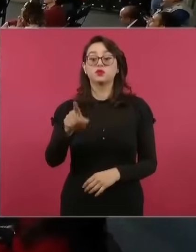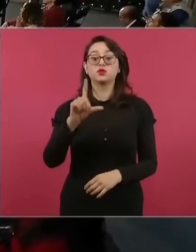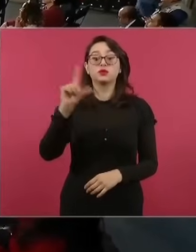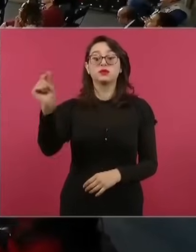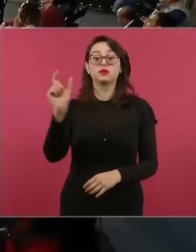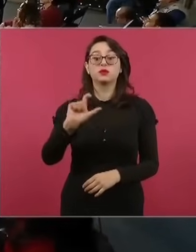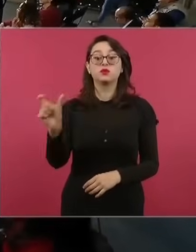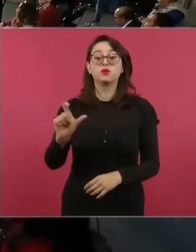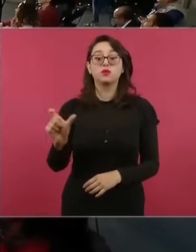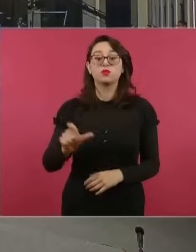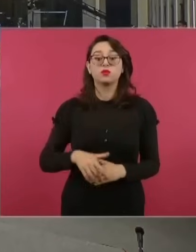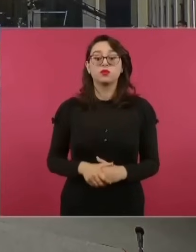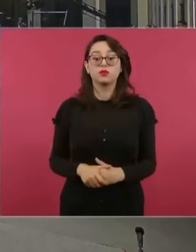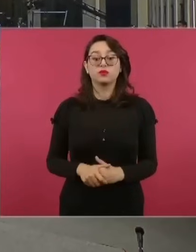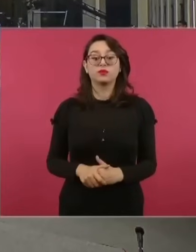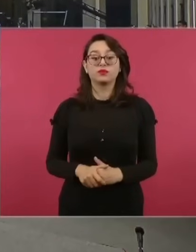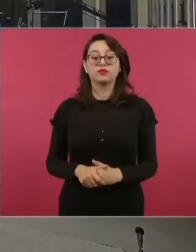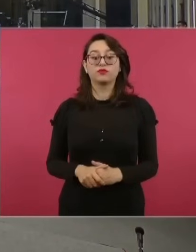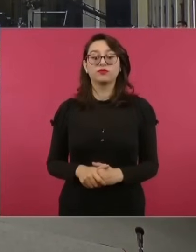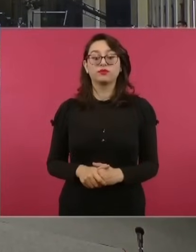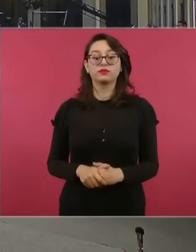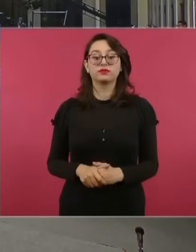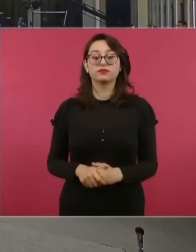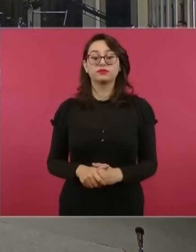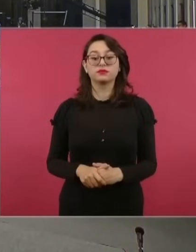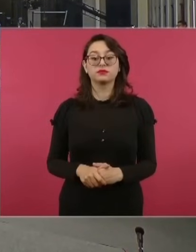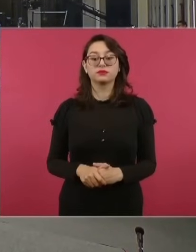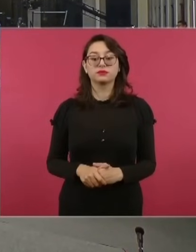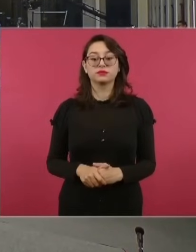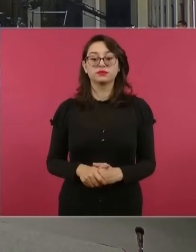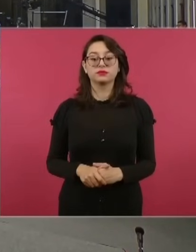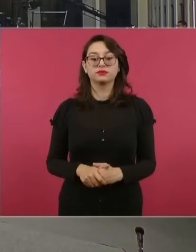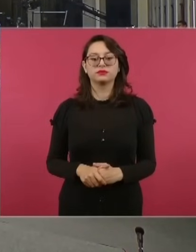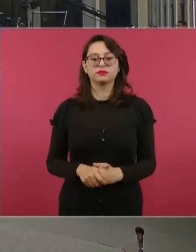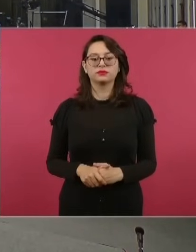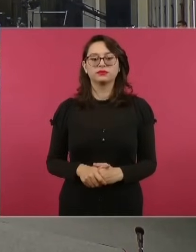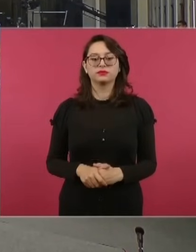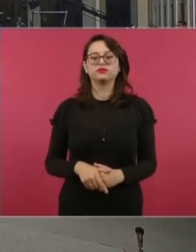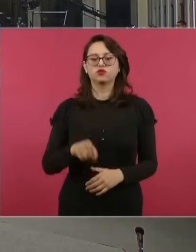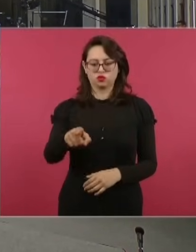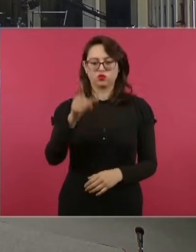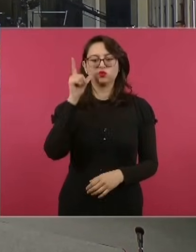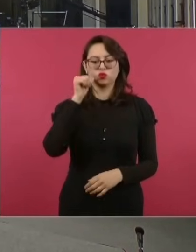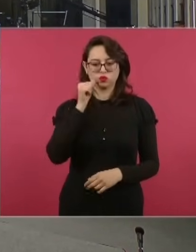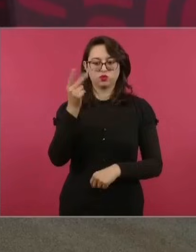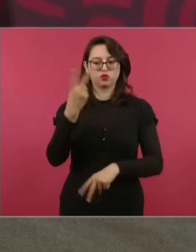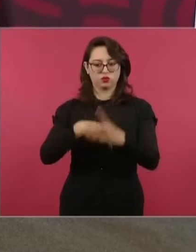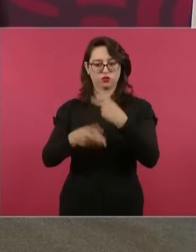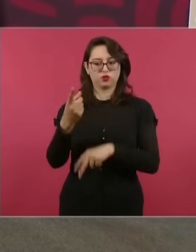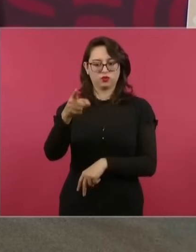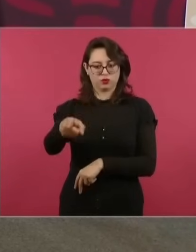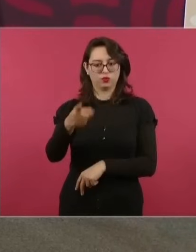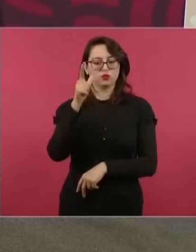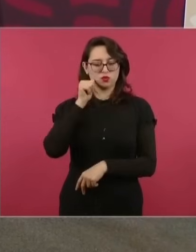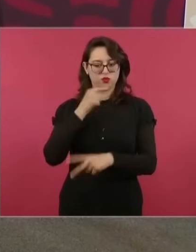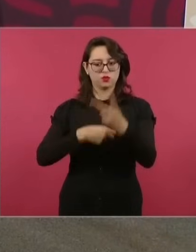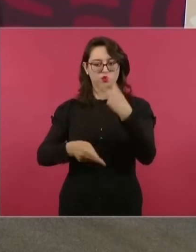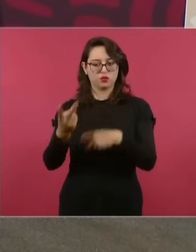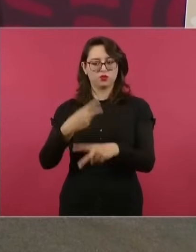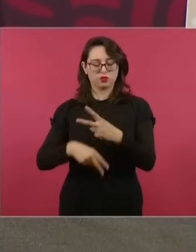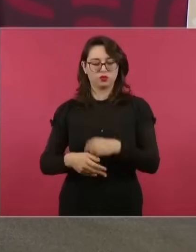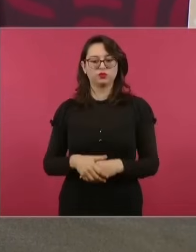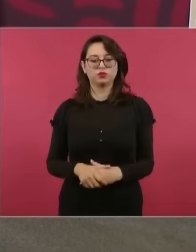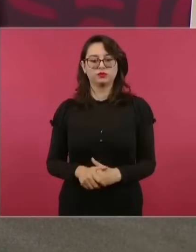cierto, o sea, correcto, de popularidad. Yo creo que haya oído o no haya oído, oigo o no oigo, que se convirtió